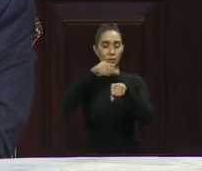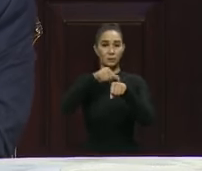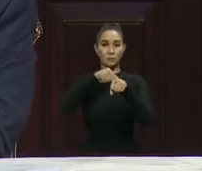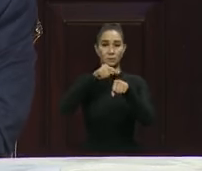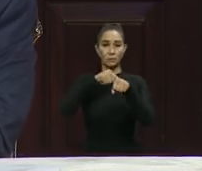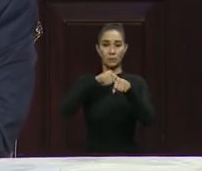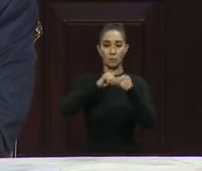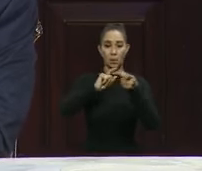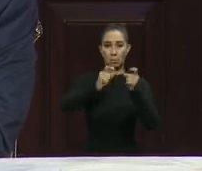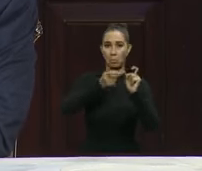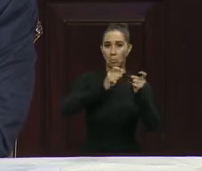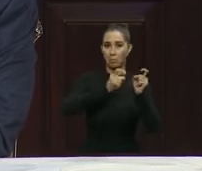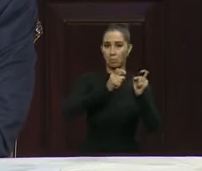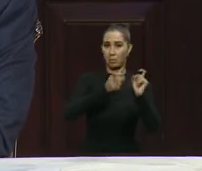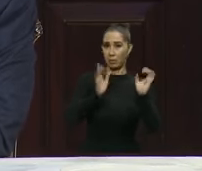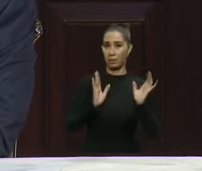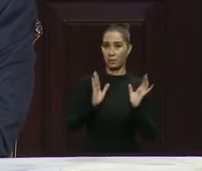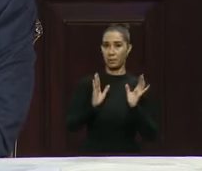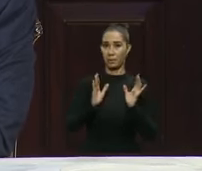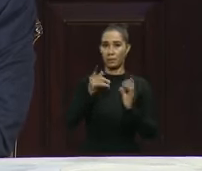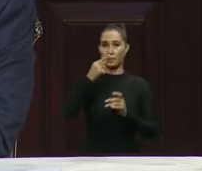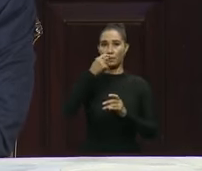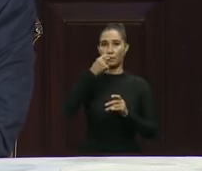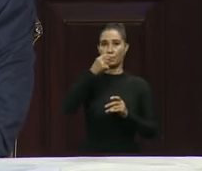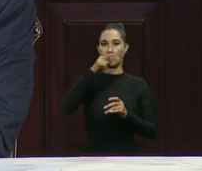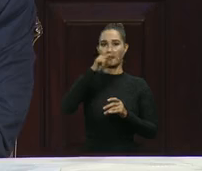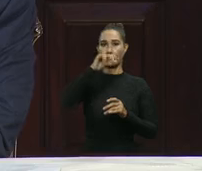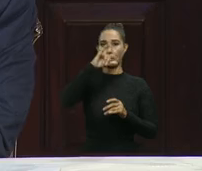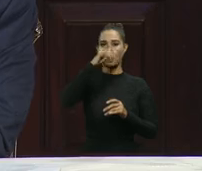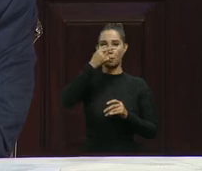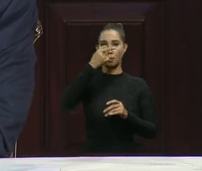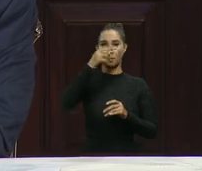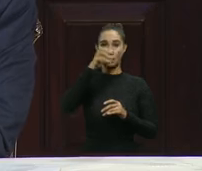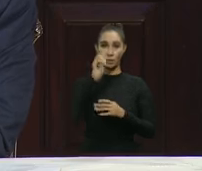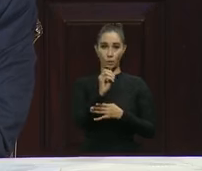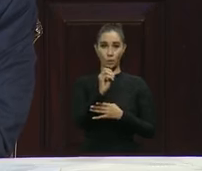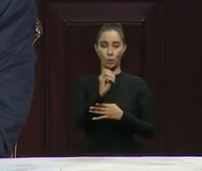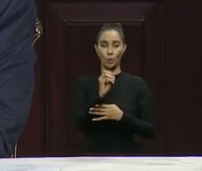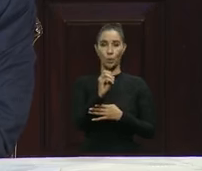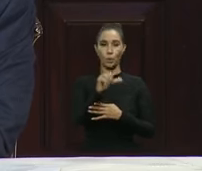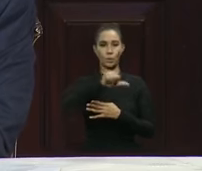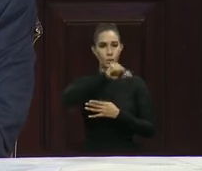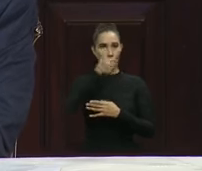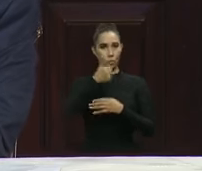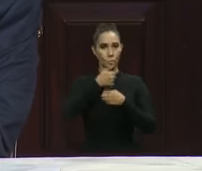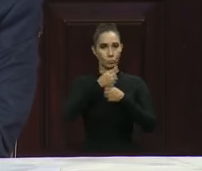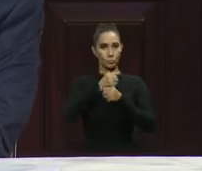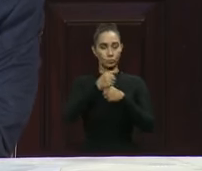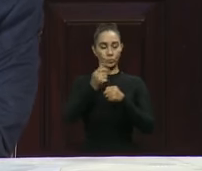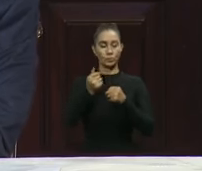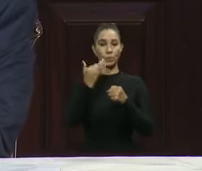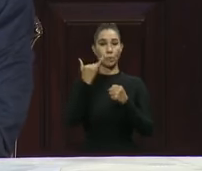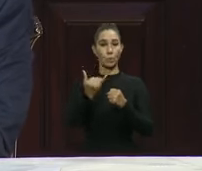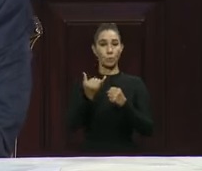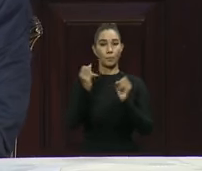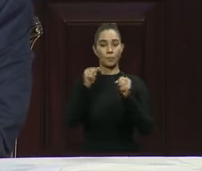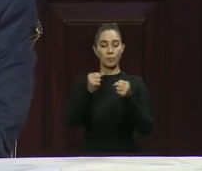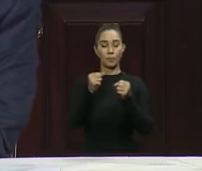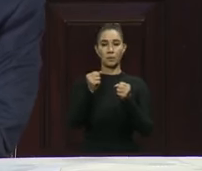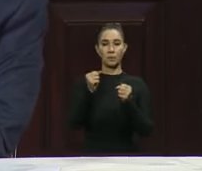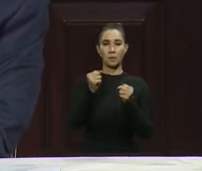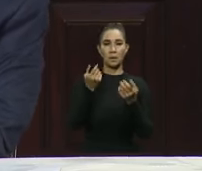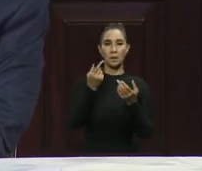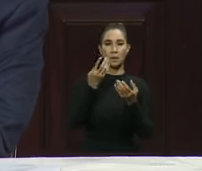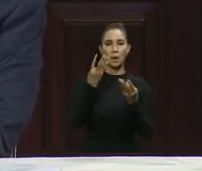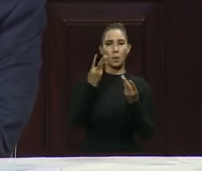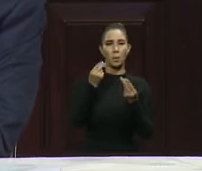dinámico. El trigo está, y todos los productos pueden estar hoy a un precio, está X, y la